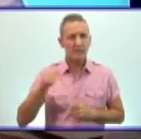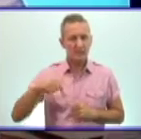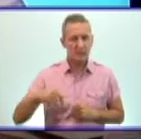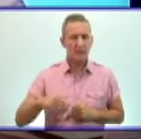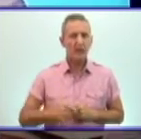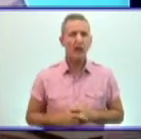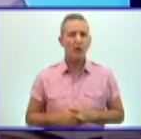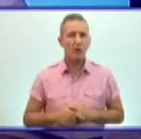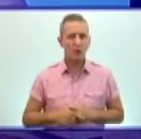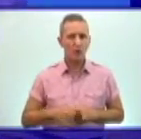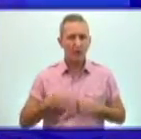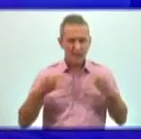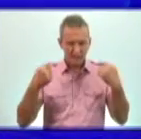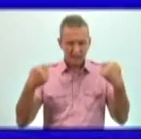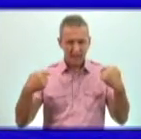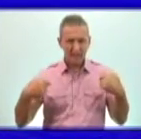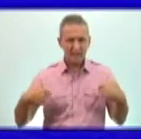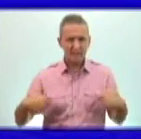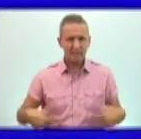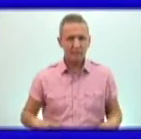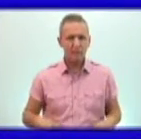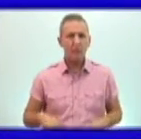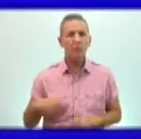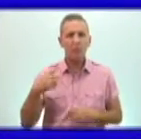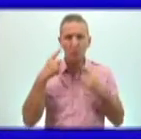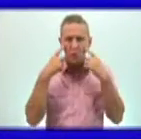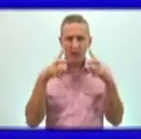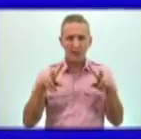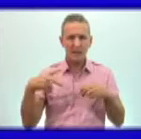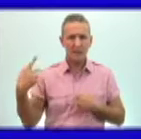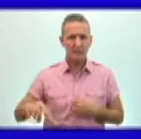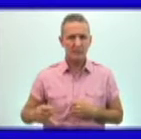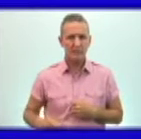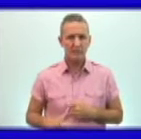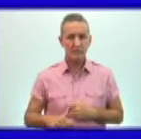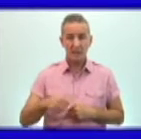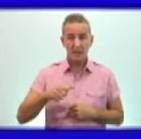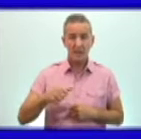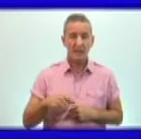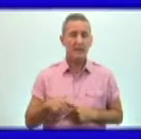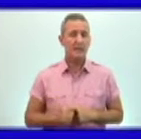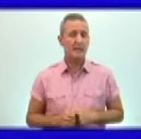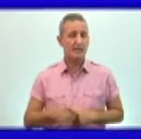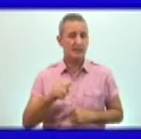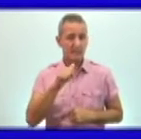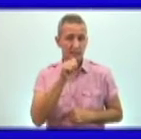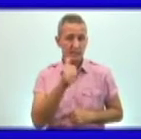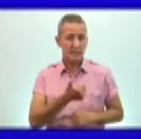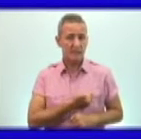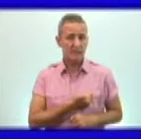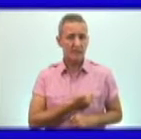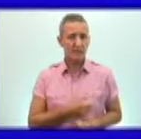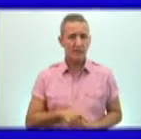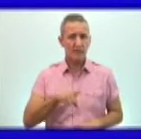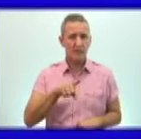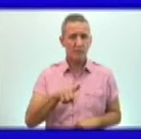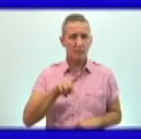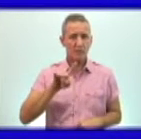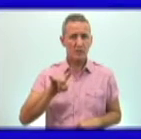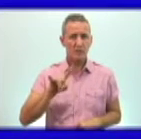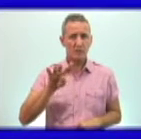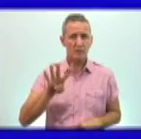práctica. El 10 de diciembre de 1948 en París tiene lugar la